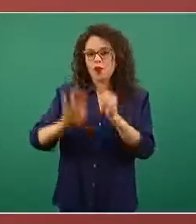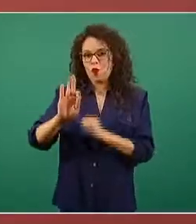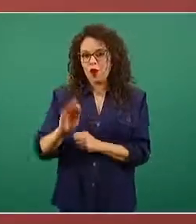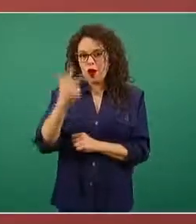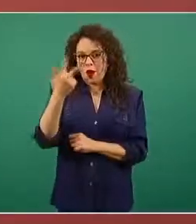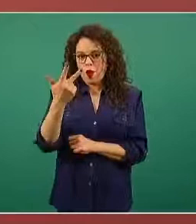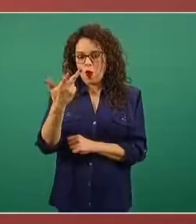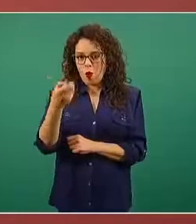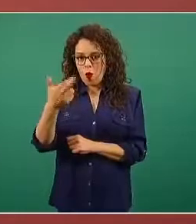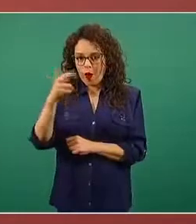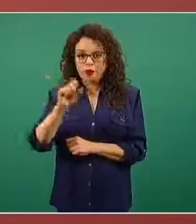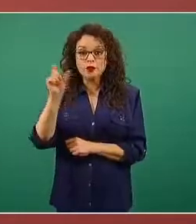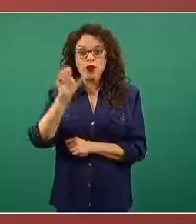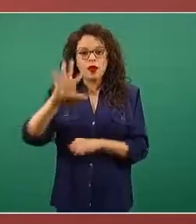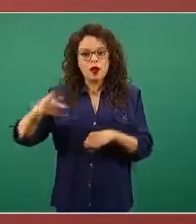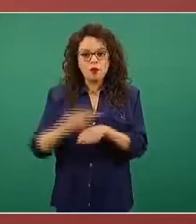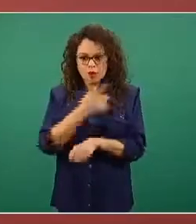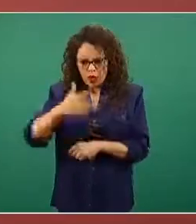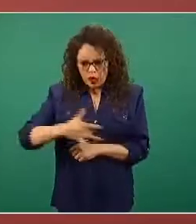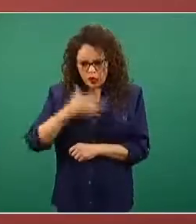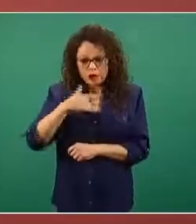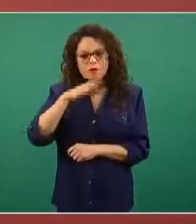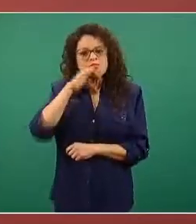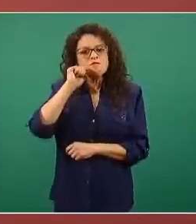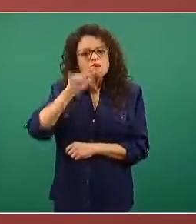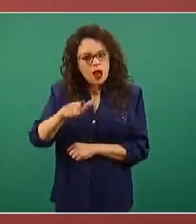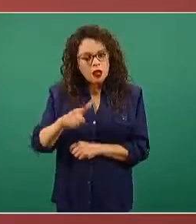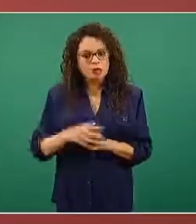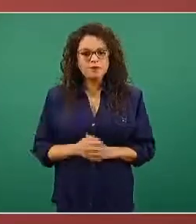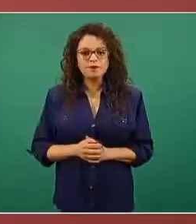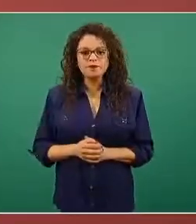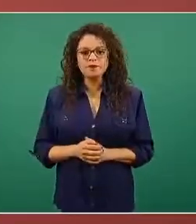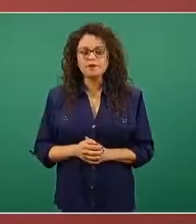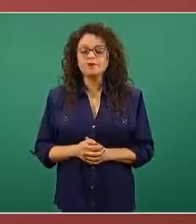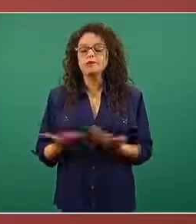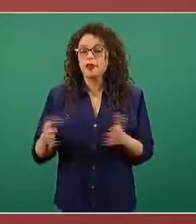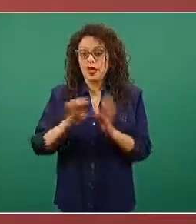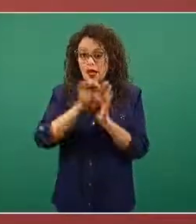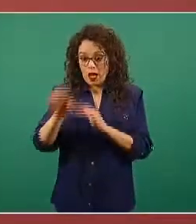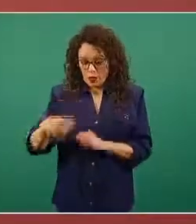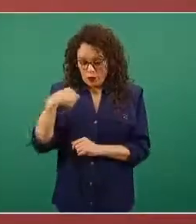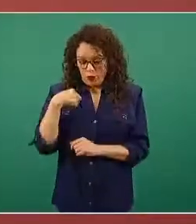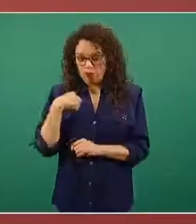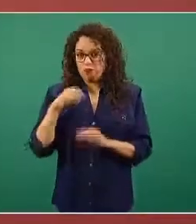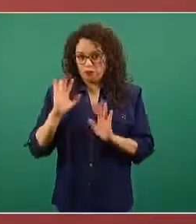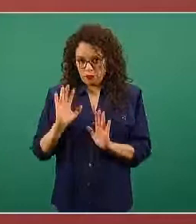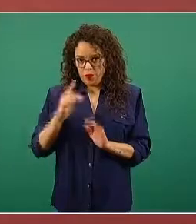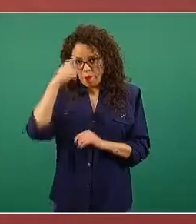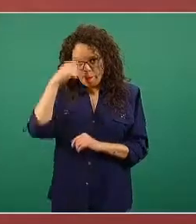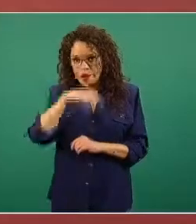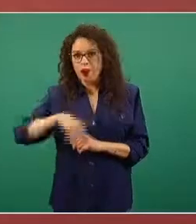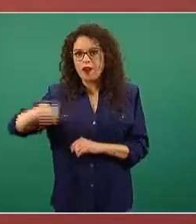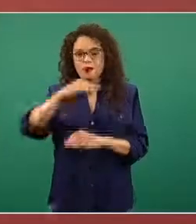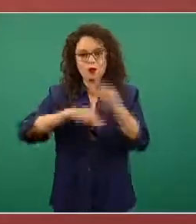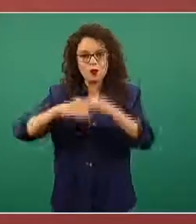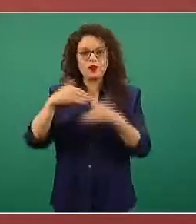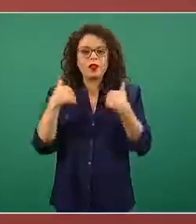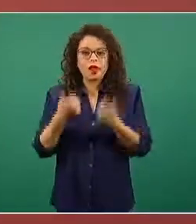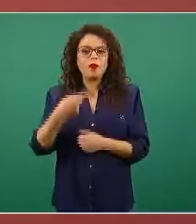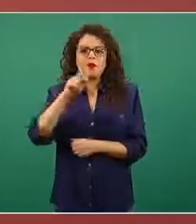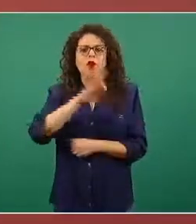los síntomas. Cualquier contacto que yo mismo haya tenido, me estoy poniendo como ejemplo para ilustrarlo, le puede pasar a cualquier otra